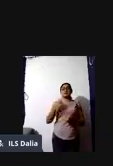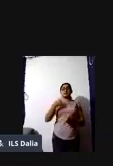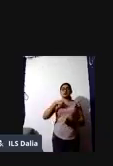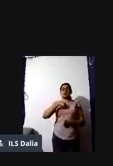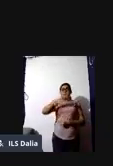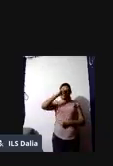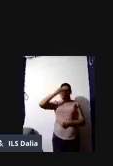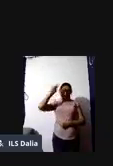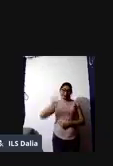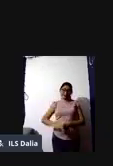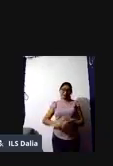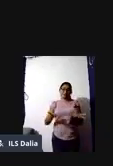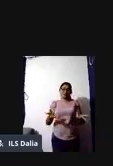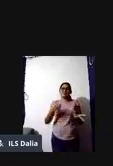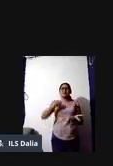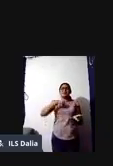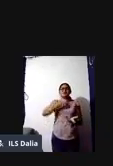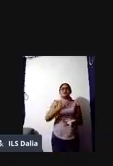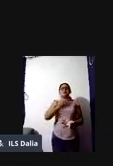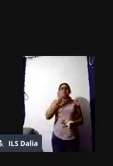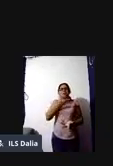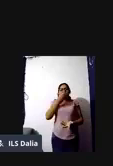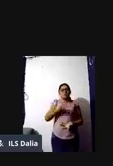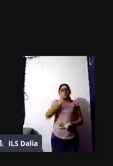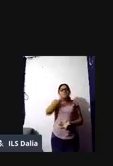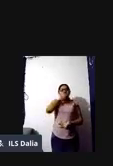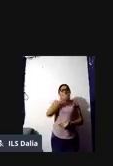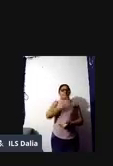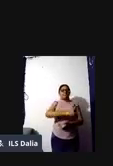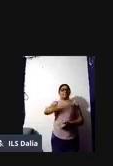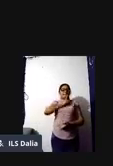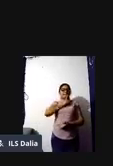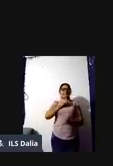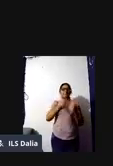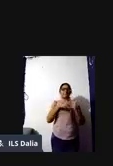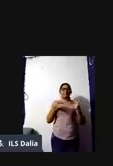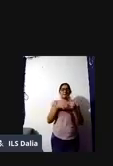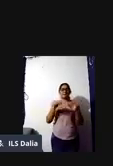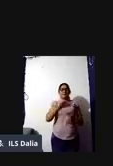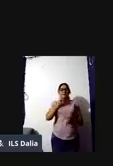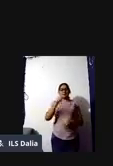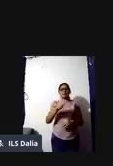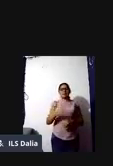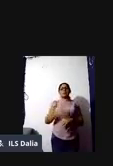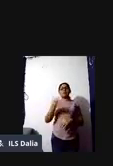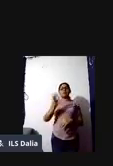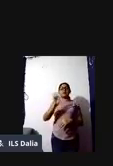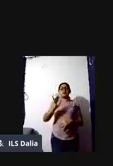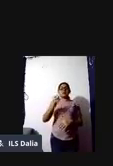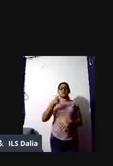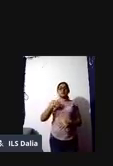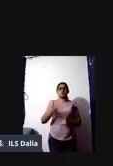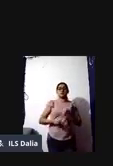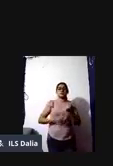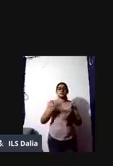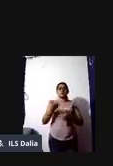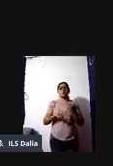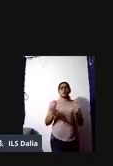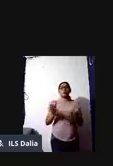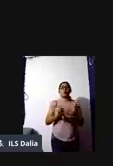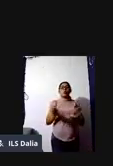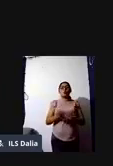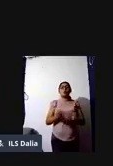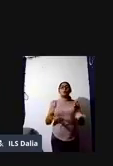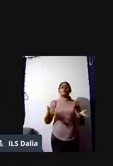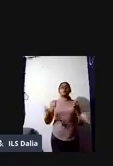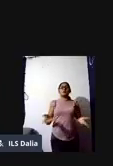amordazamos? Porque no sabemos o no encontramos o no tenemos las habilidades para decir las cosas de una manera